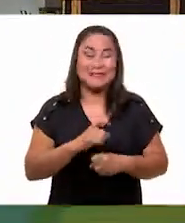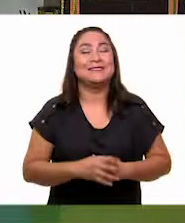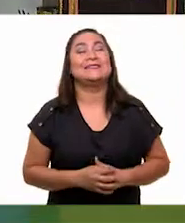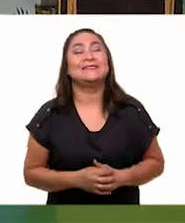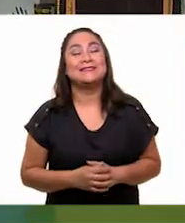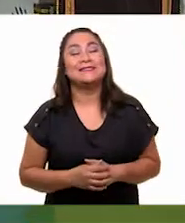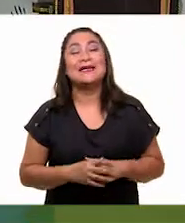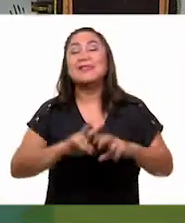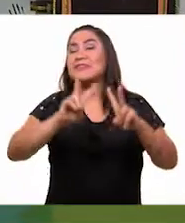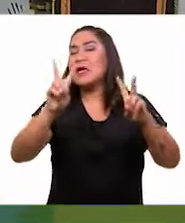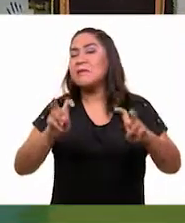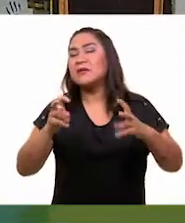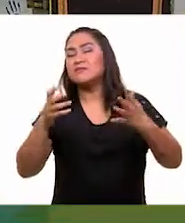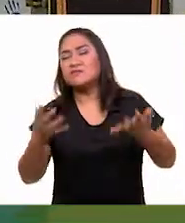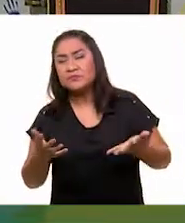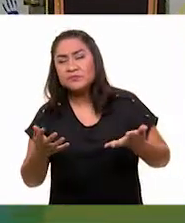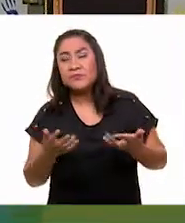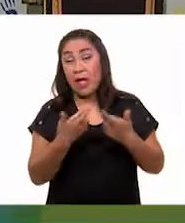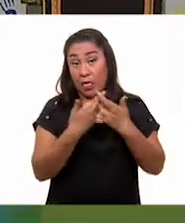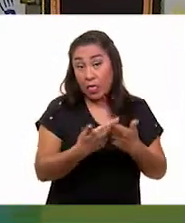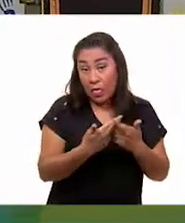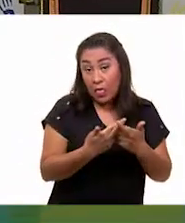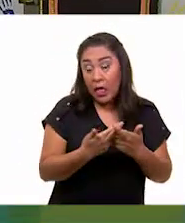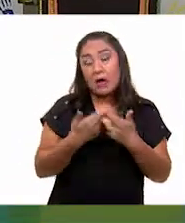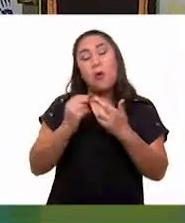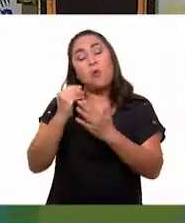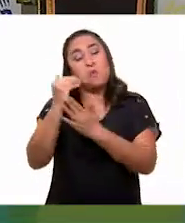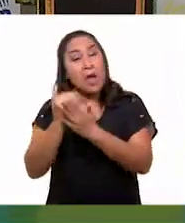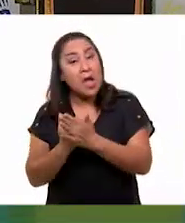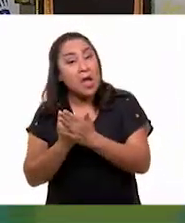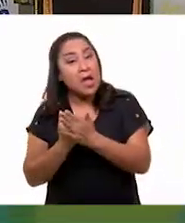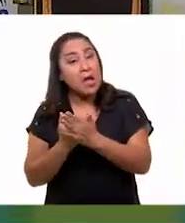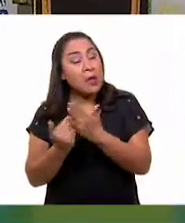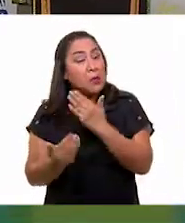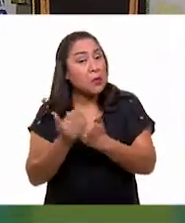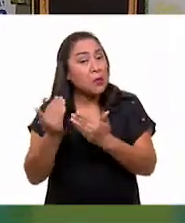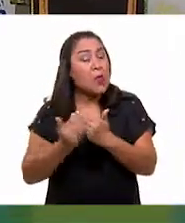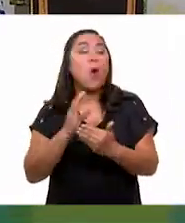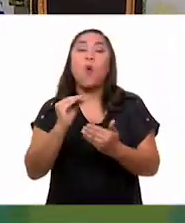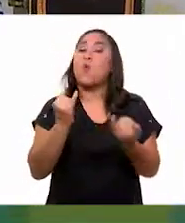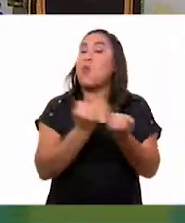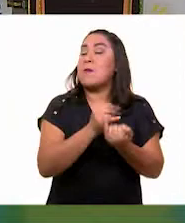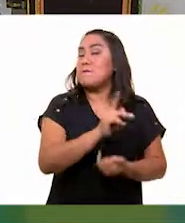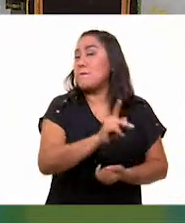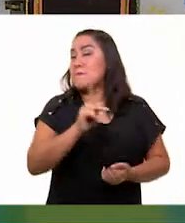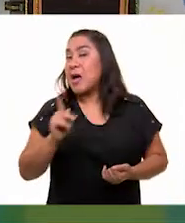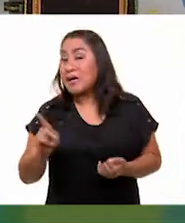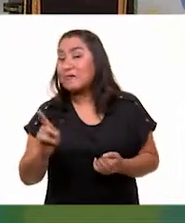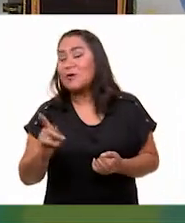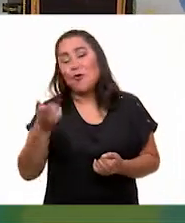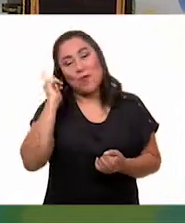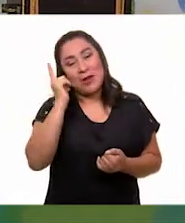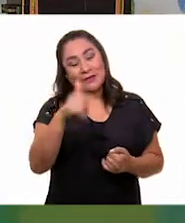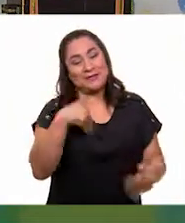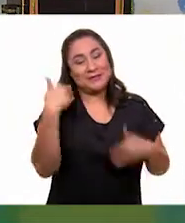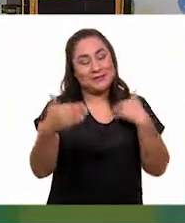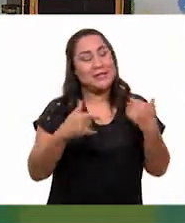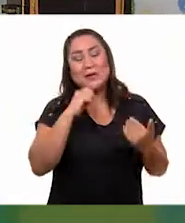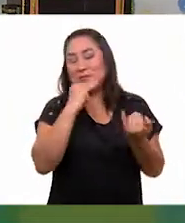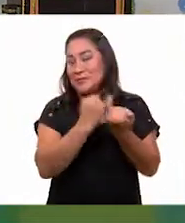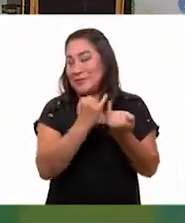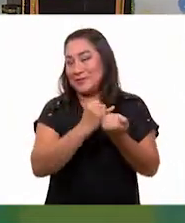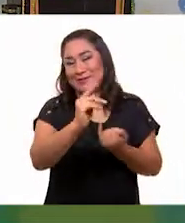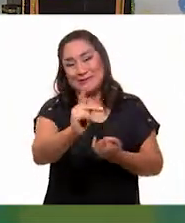primaria. El tema fue ¿cabe más, cabe menos o la misma cantidad? Esperamos que lo hayan disfrutado tanto